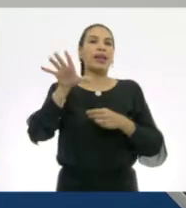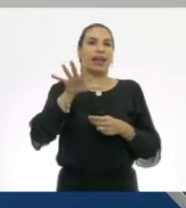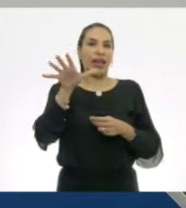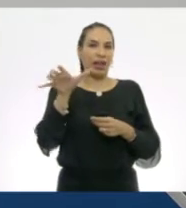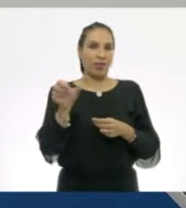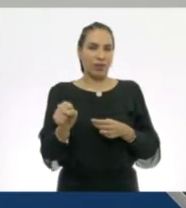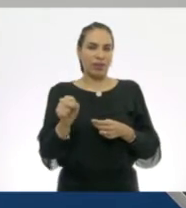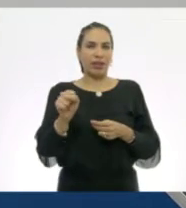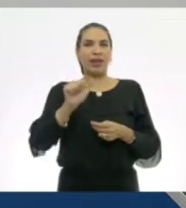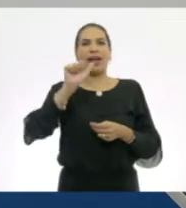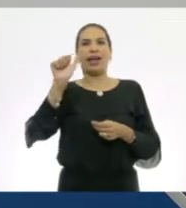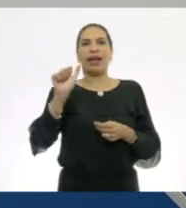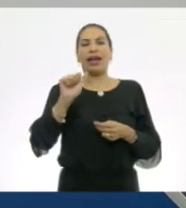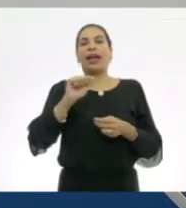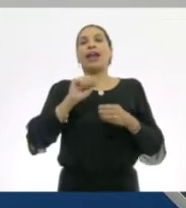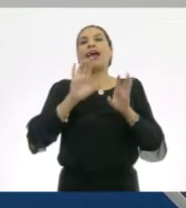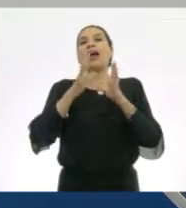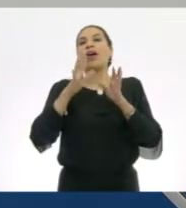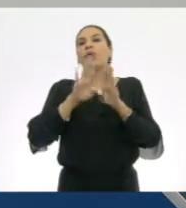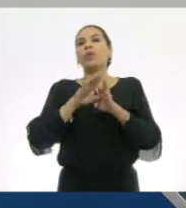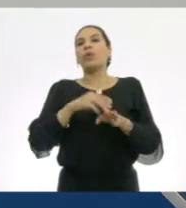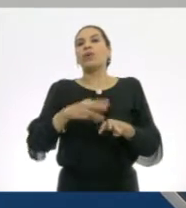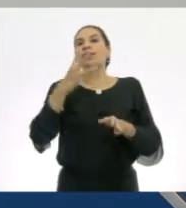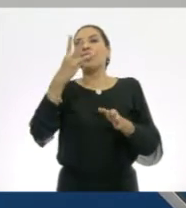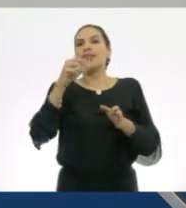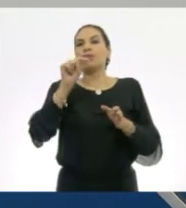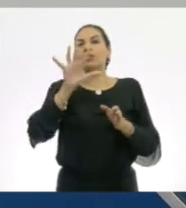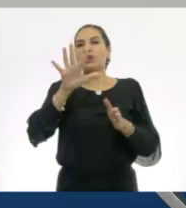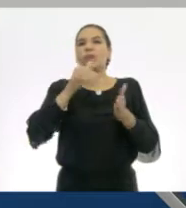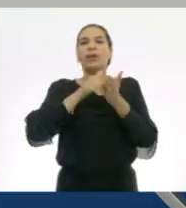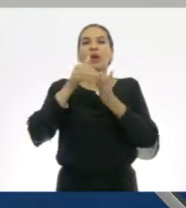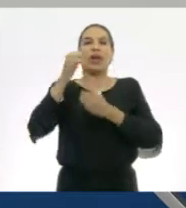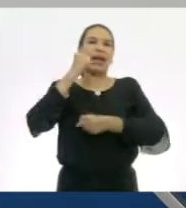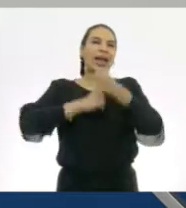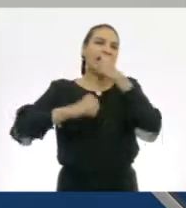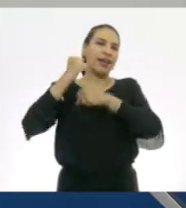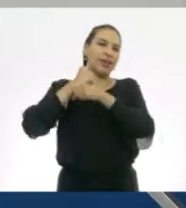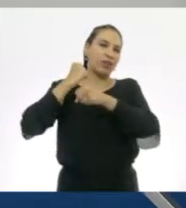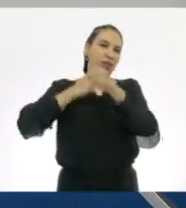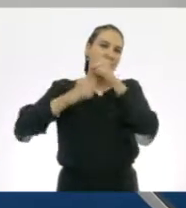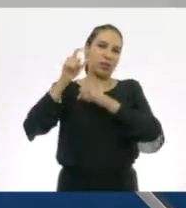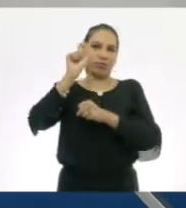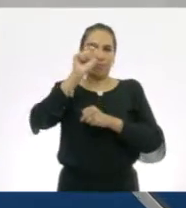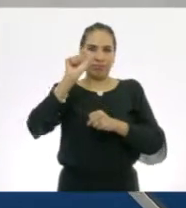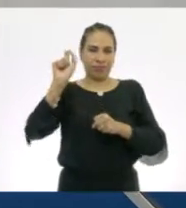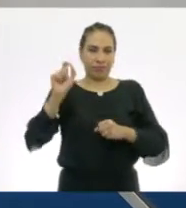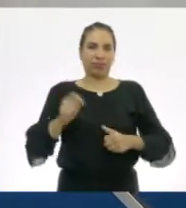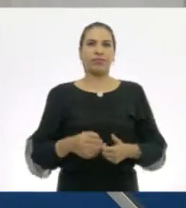África hace 3.5 millones de años. Entonces, es lo que vamos a anotar.